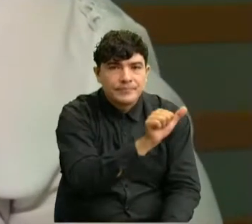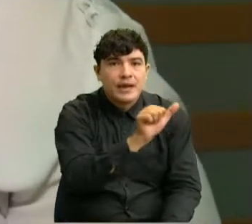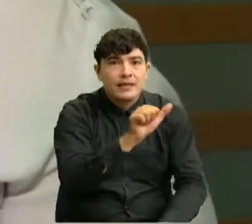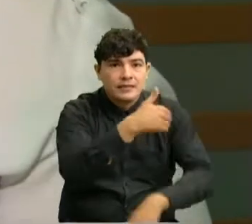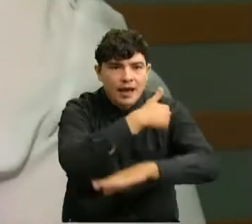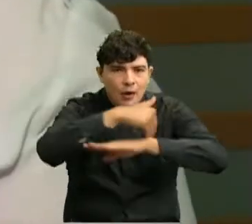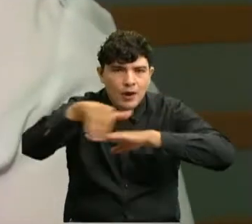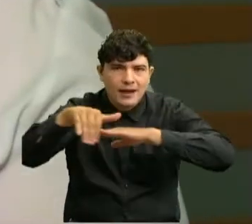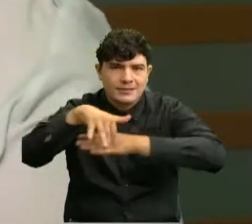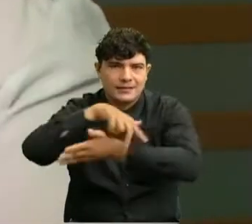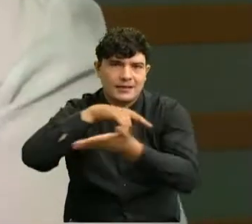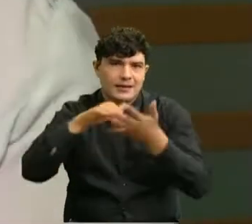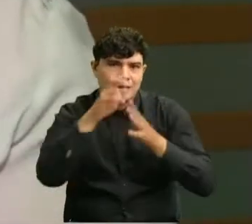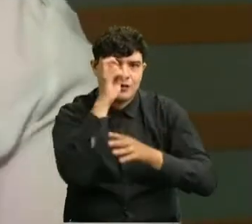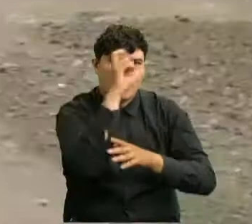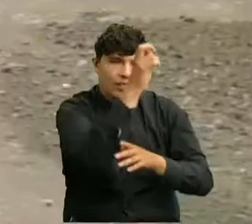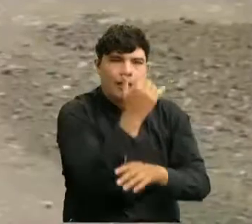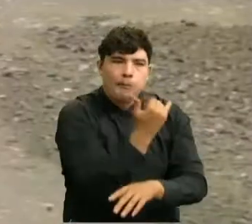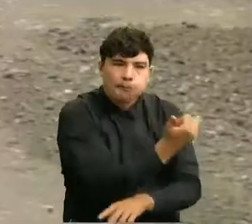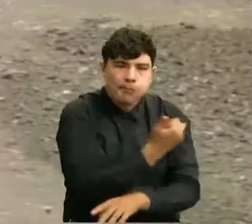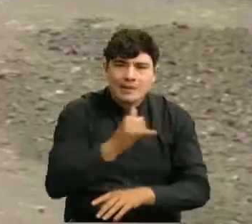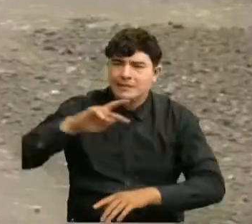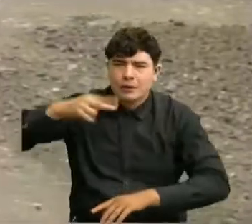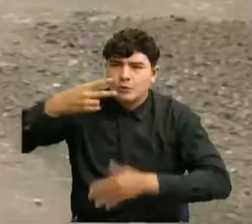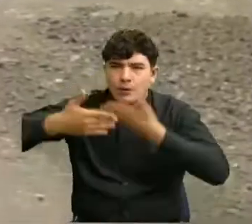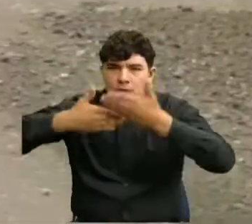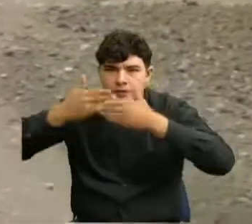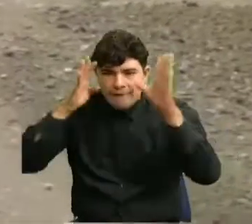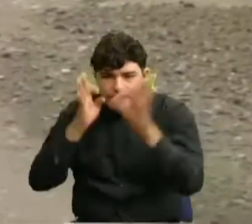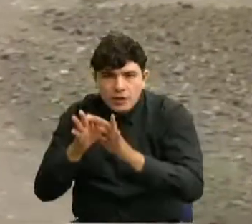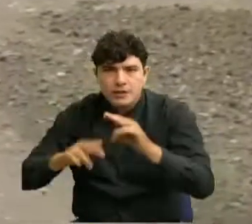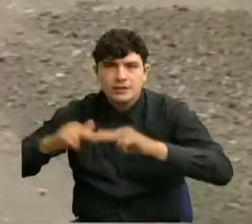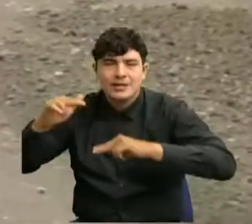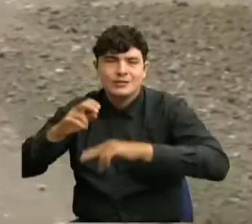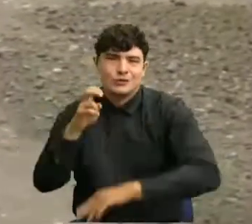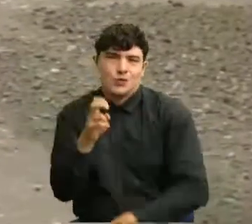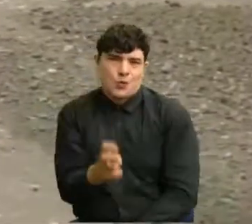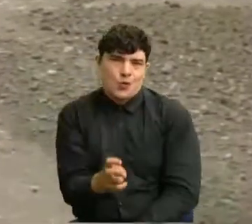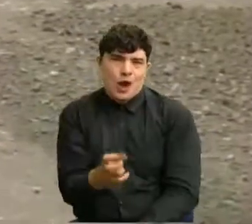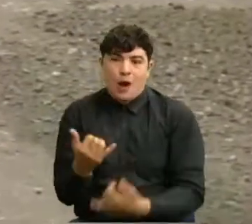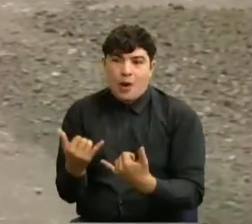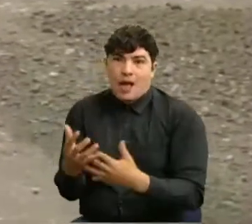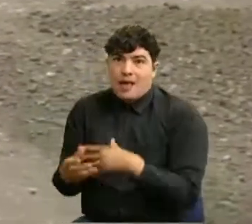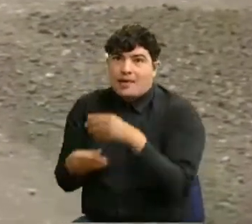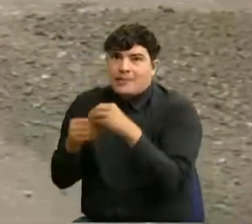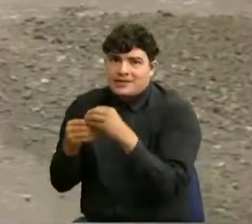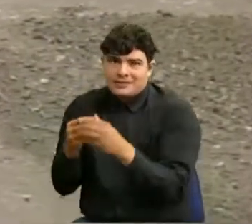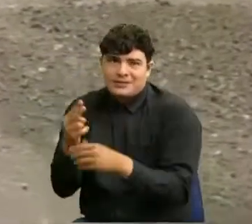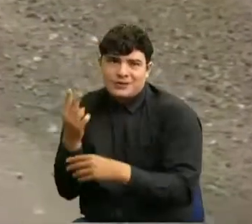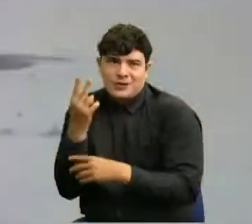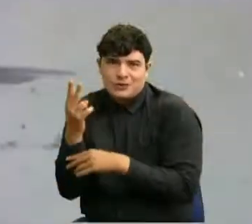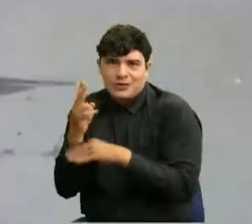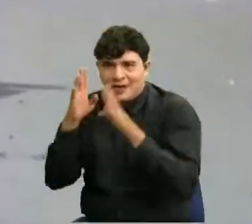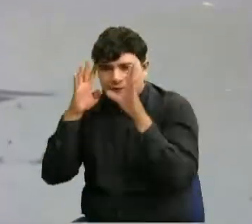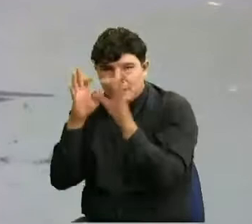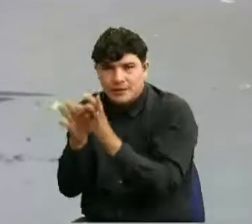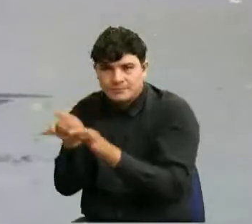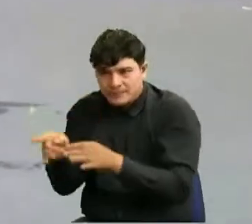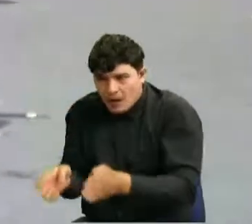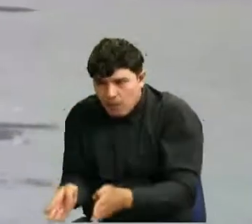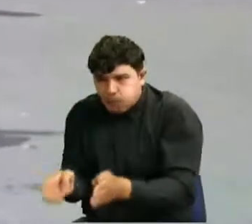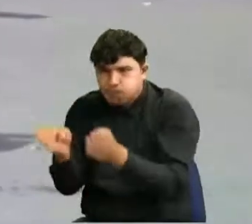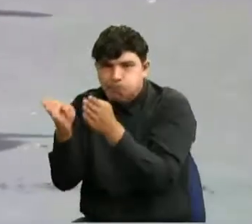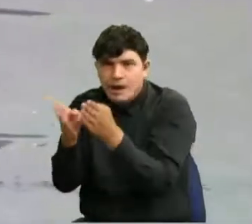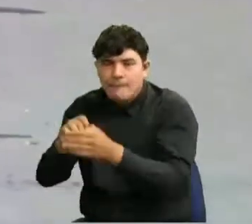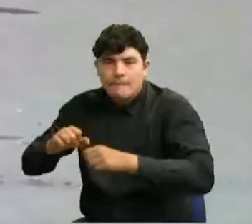norte. El segundo lote es hacia el sur, pero tenemos otros 2 lotes que es sobre el canal Bogotá y